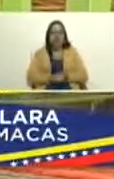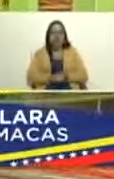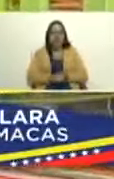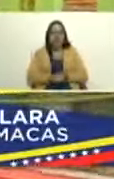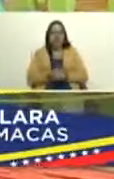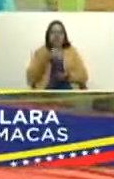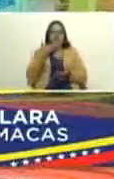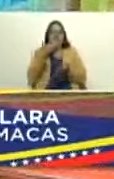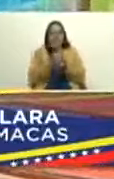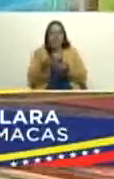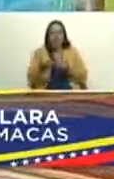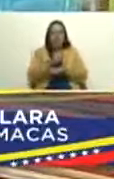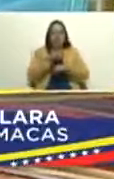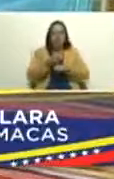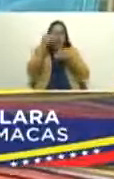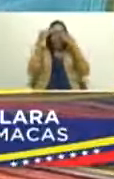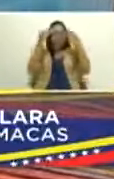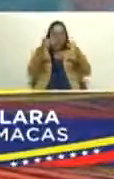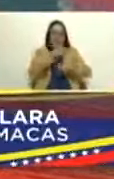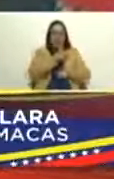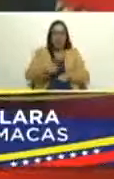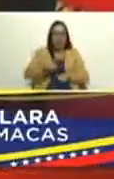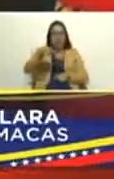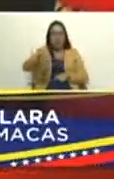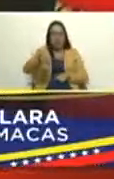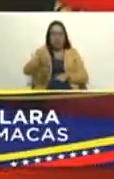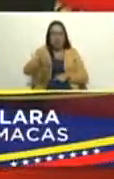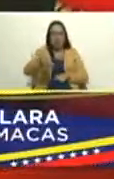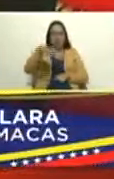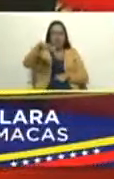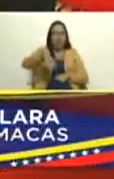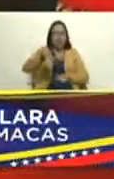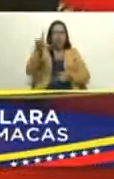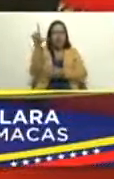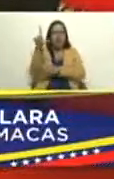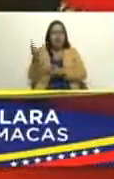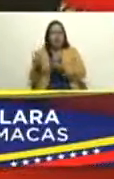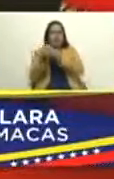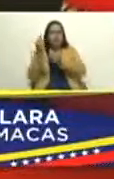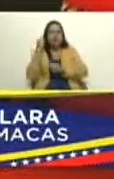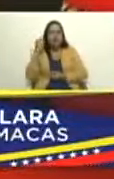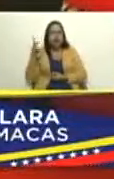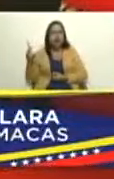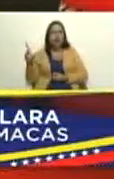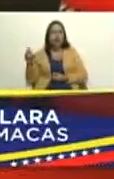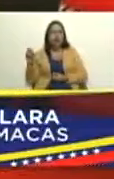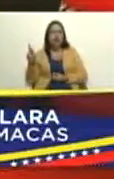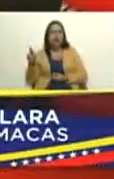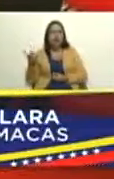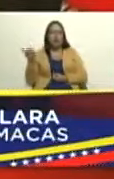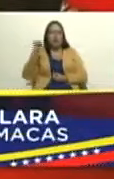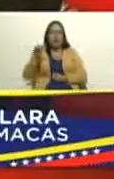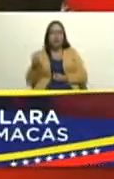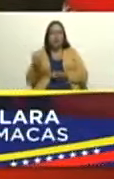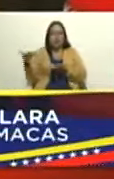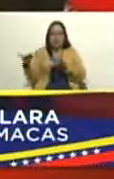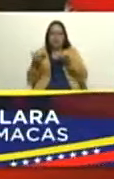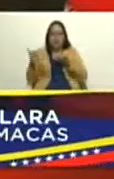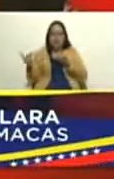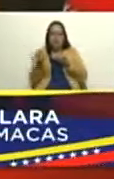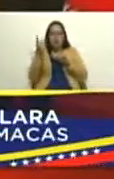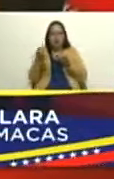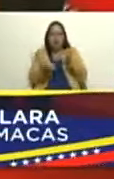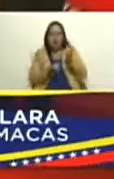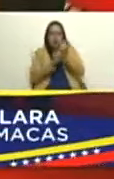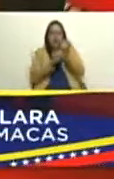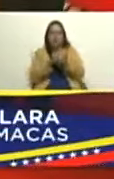Saludos, presidente. Nos encontramos acá en el estado Lara con la compañera Doris Aranguren. Está recibiendo hoy un segundo